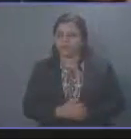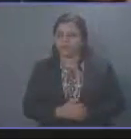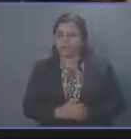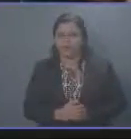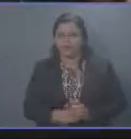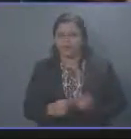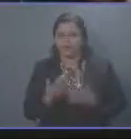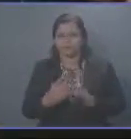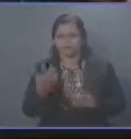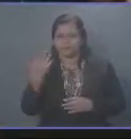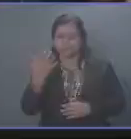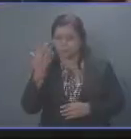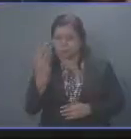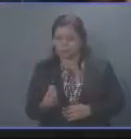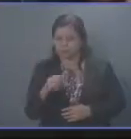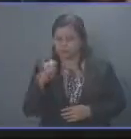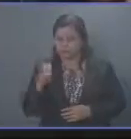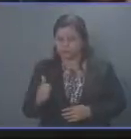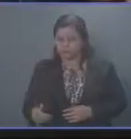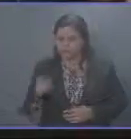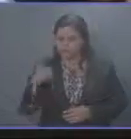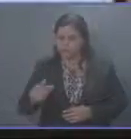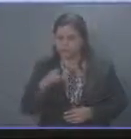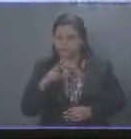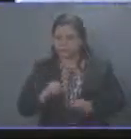Salvador, a los 15 días del mes de agosto del año